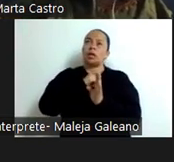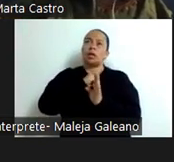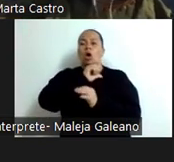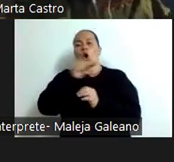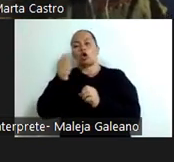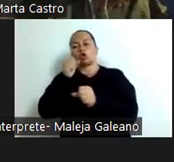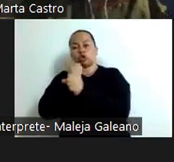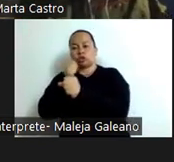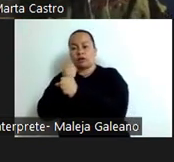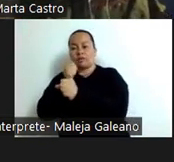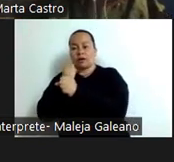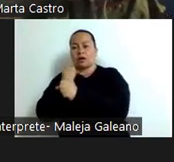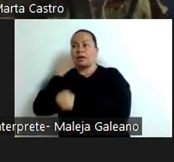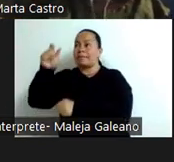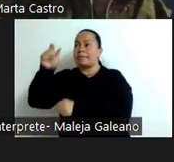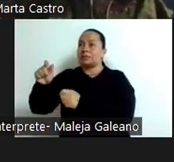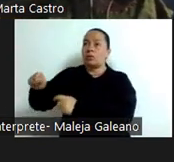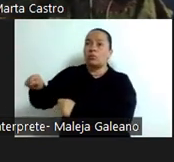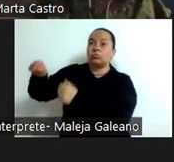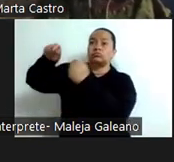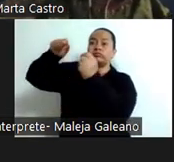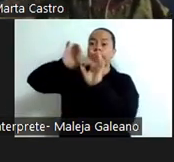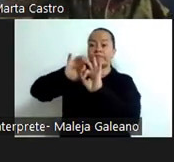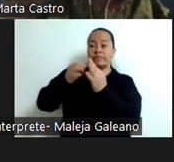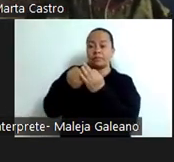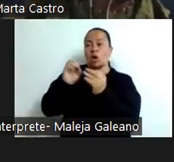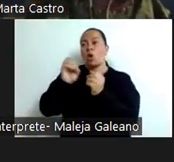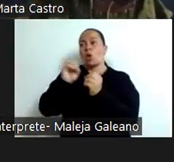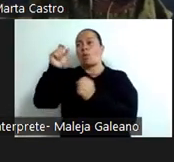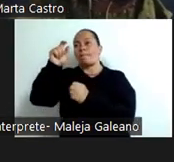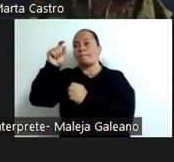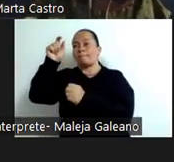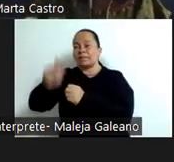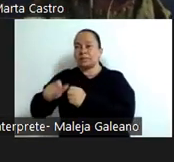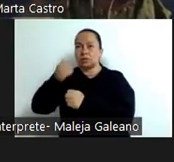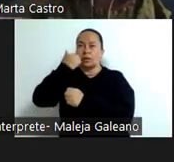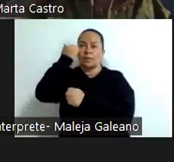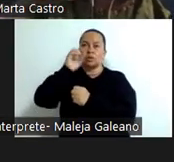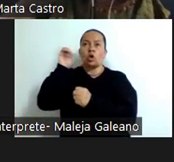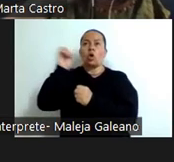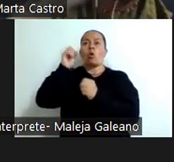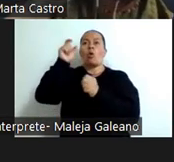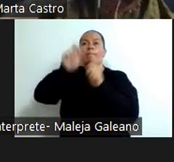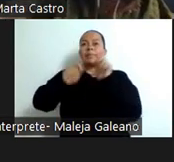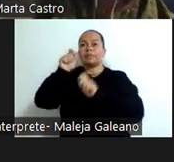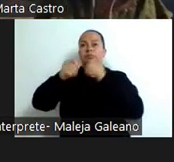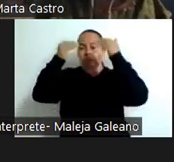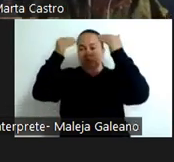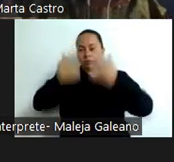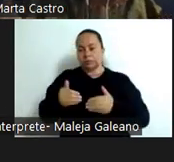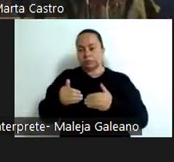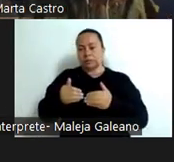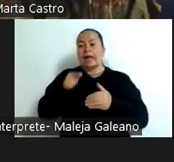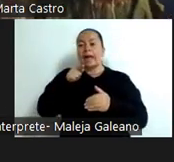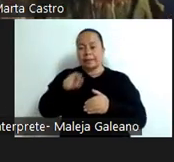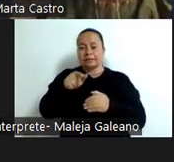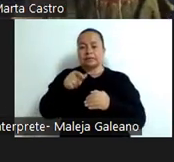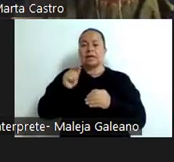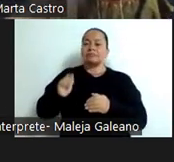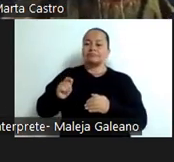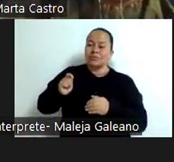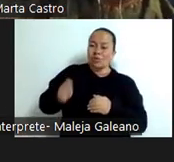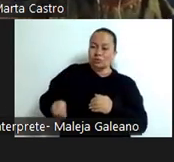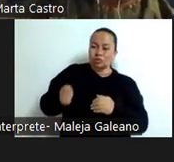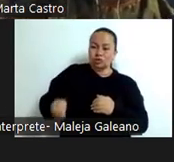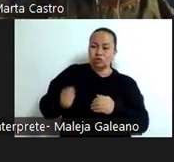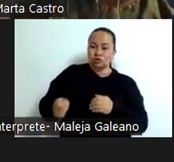y es la persona que proveen la familia o es una persona mayor o es una persona con discapacidad Esos son los casos en los que la corte